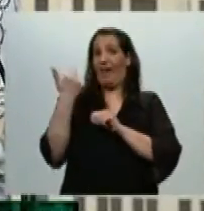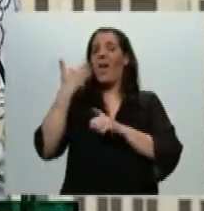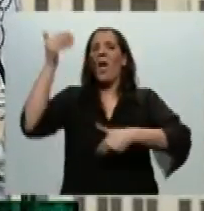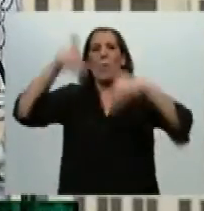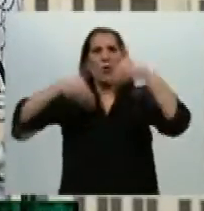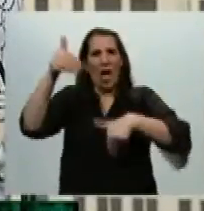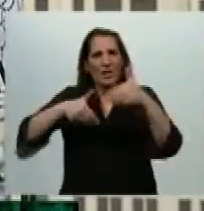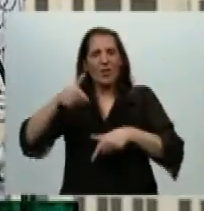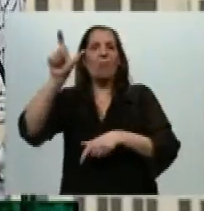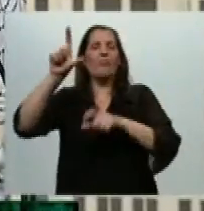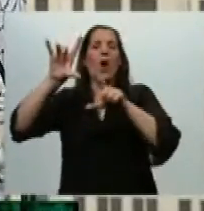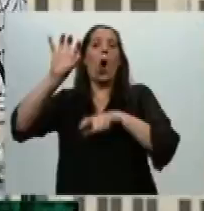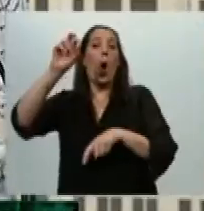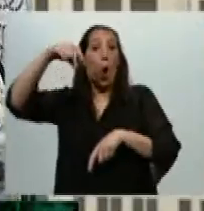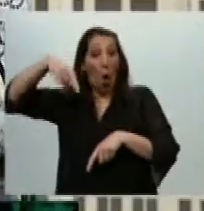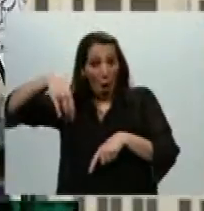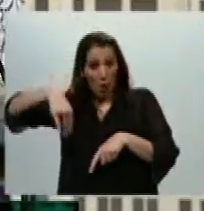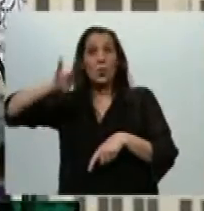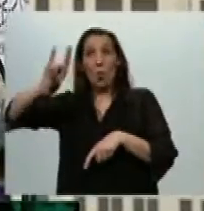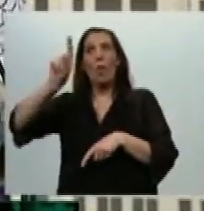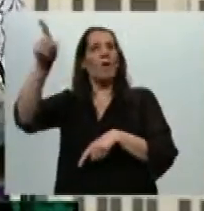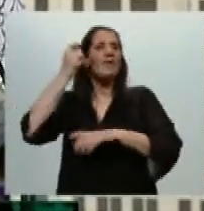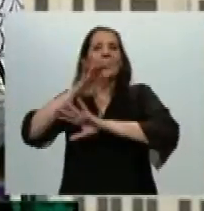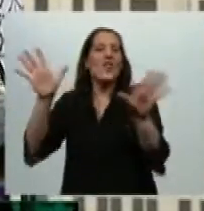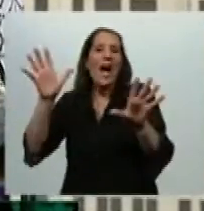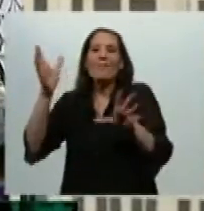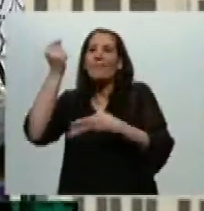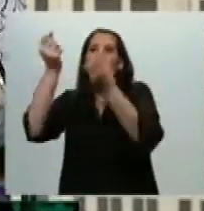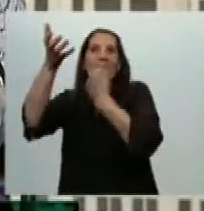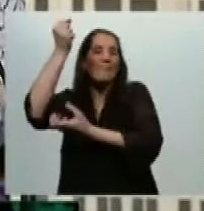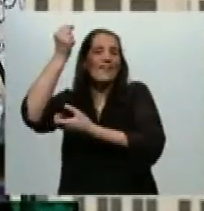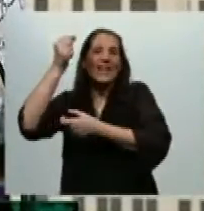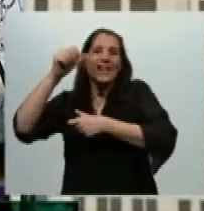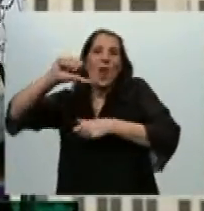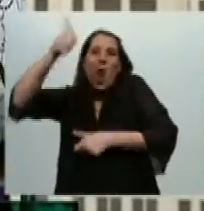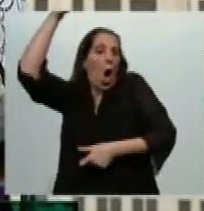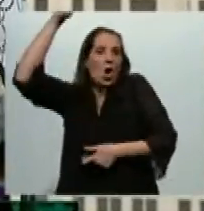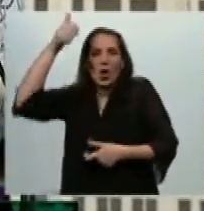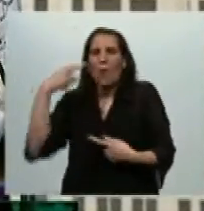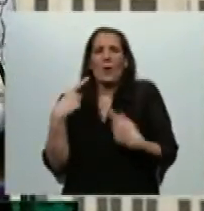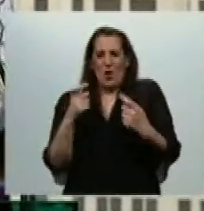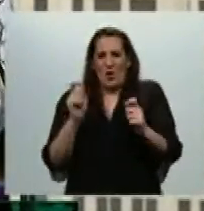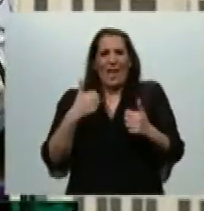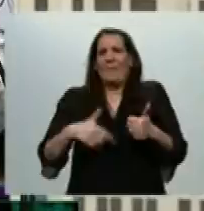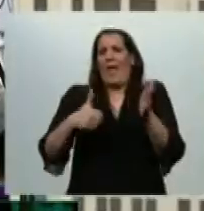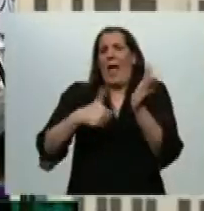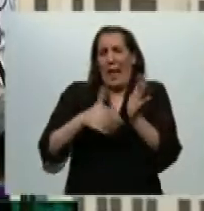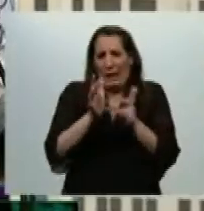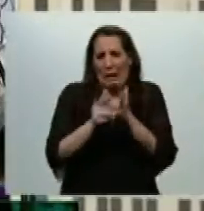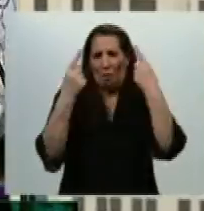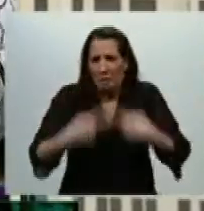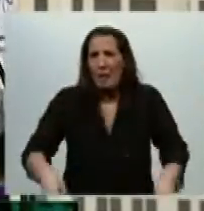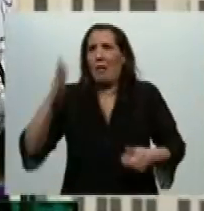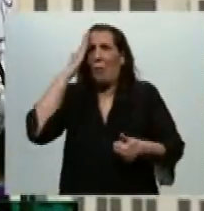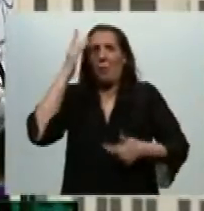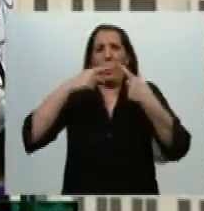los habitantes de este planeta, de distintos credos, de distintas religiones, de distintas latitudes, de distintas